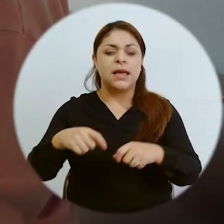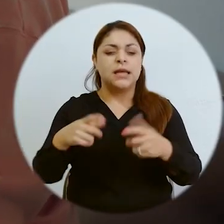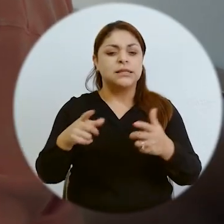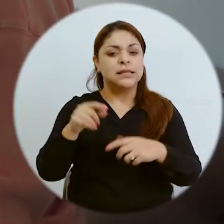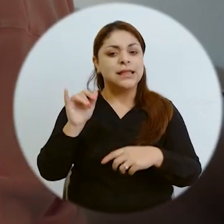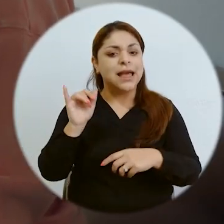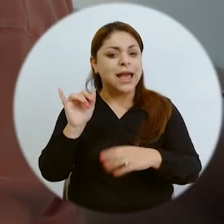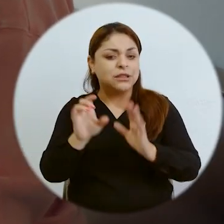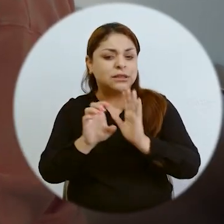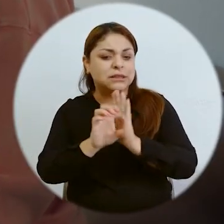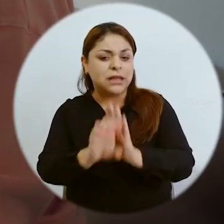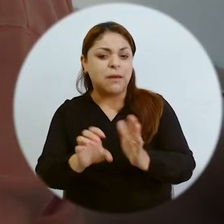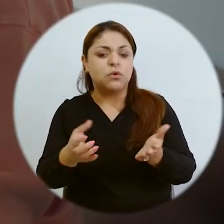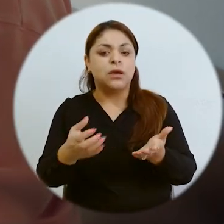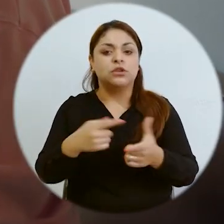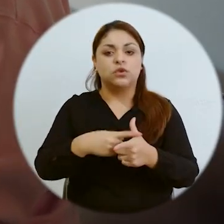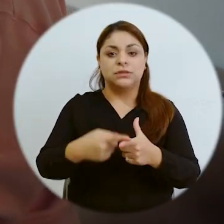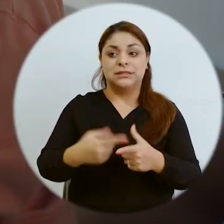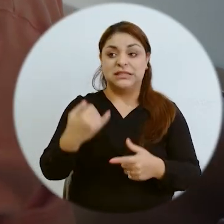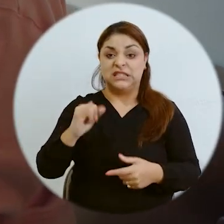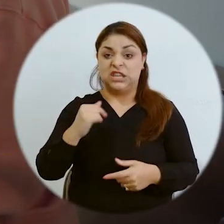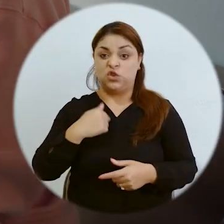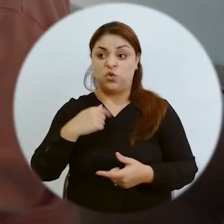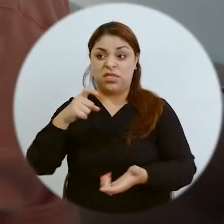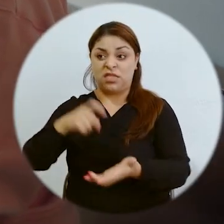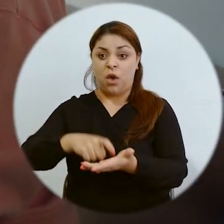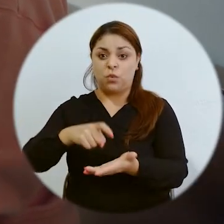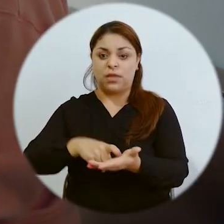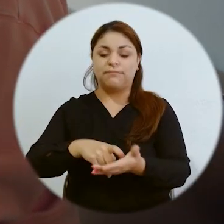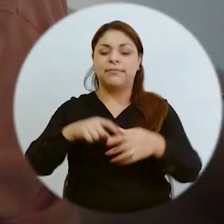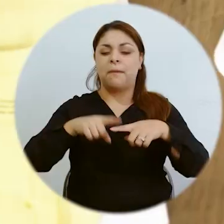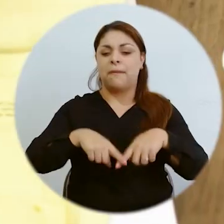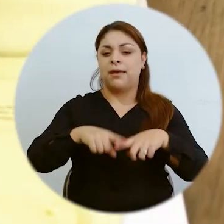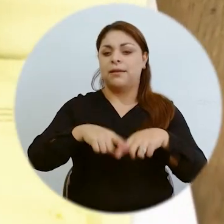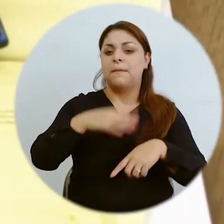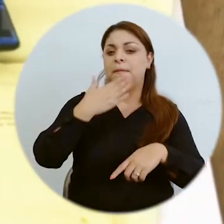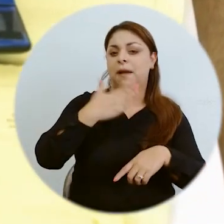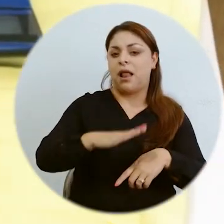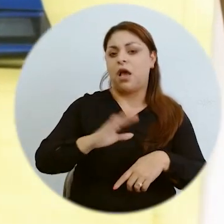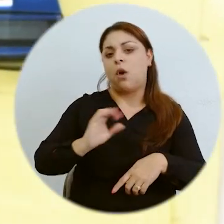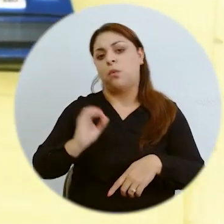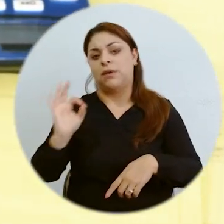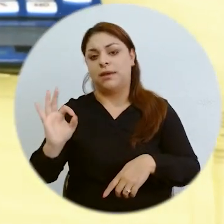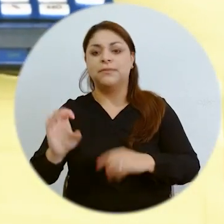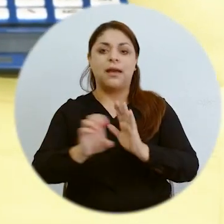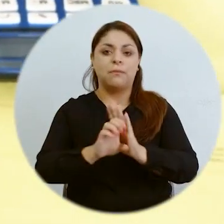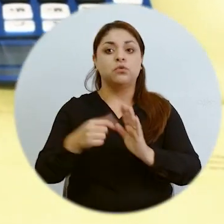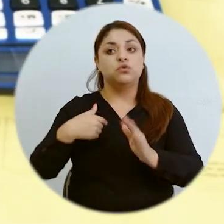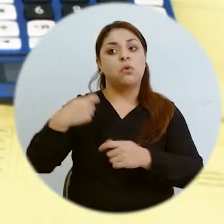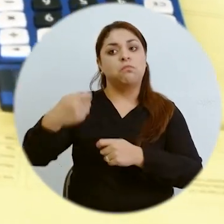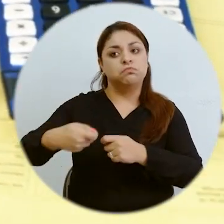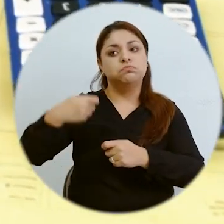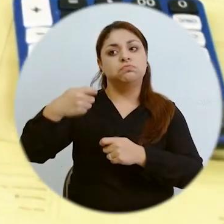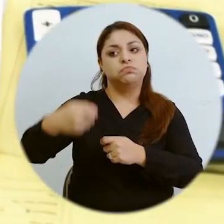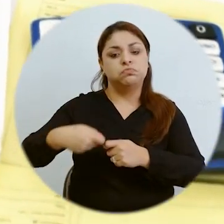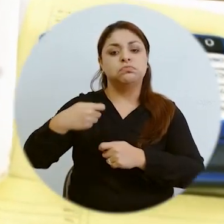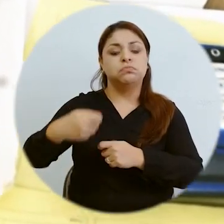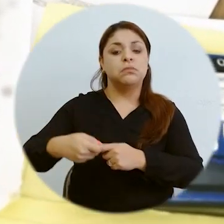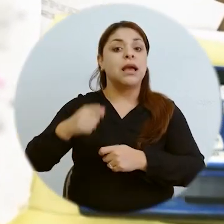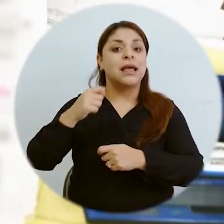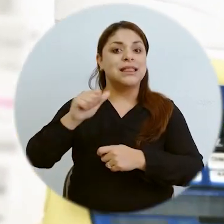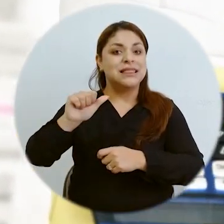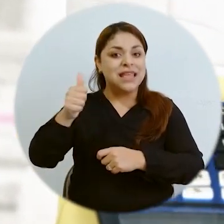deuda. Entonces, podemos decir que la deuda va a ser mala dependiendo del enfoque que le demos a esa deuda. Si yo claramente me endeudo en el largo plazo, a 10 años